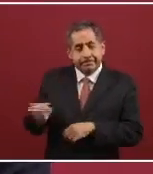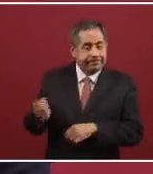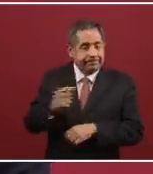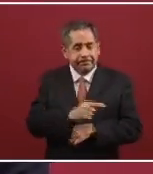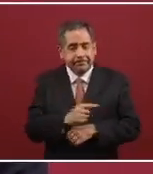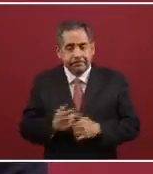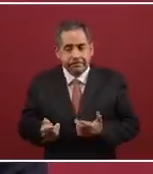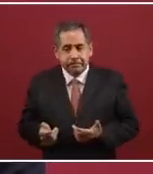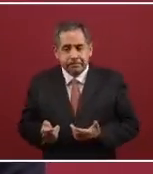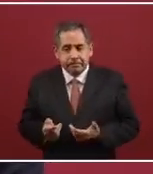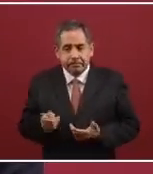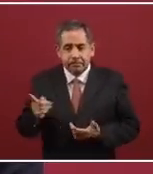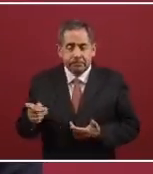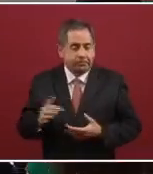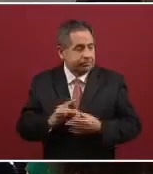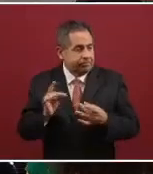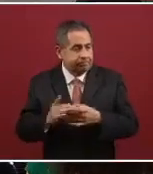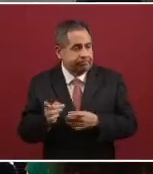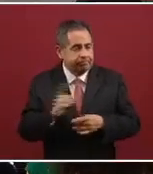para la elección.